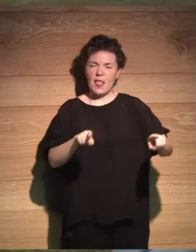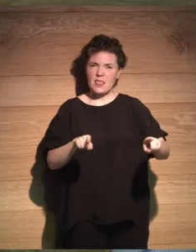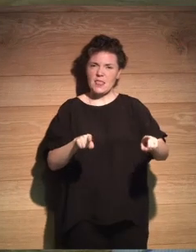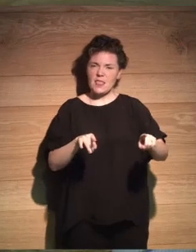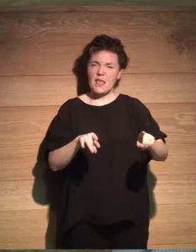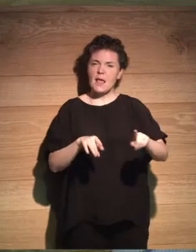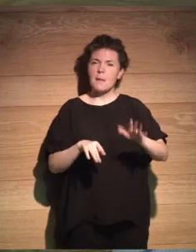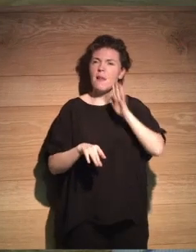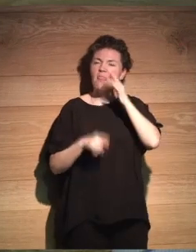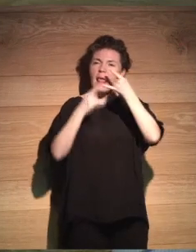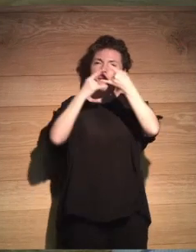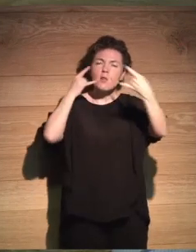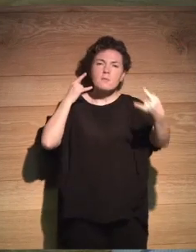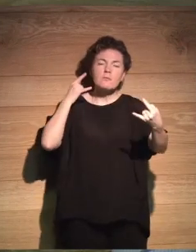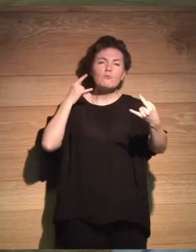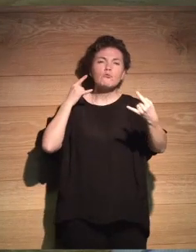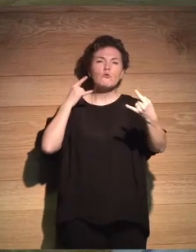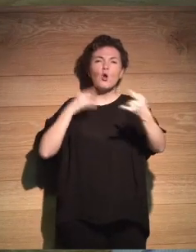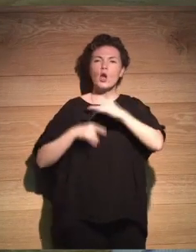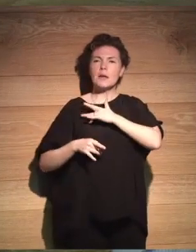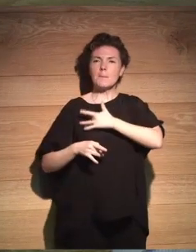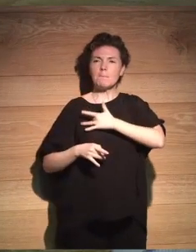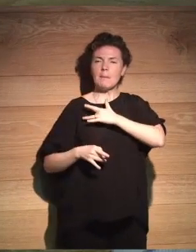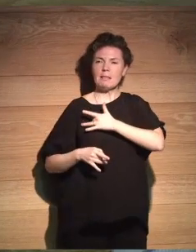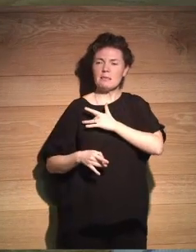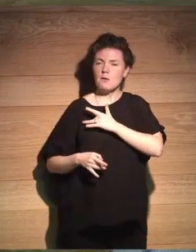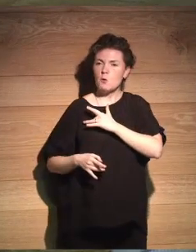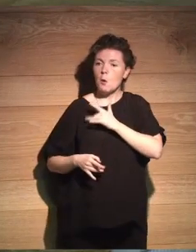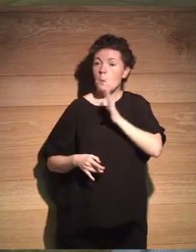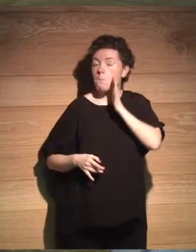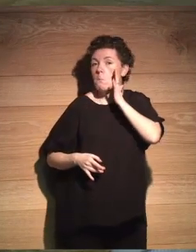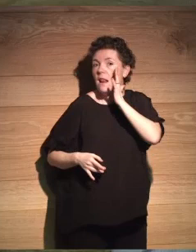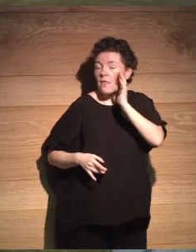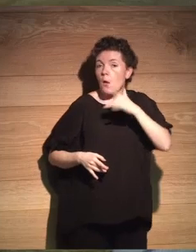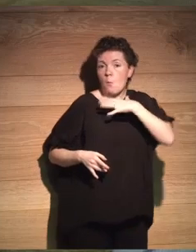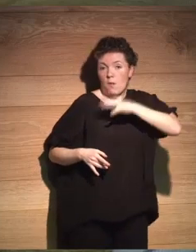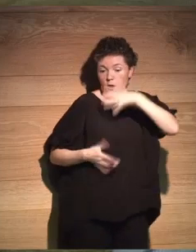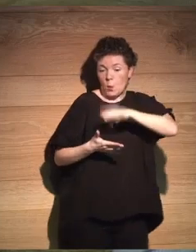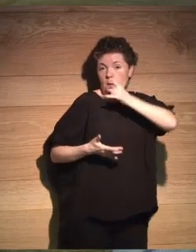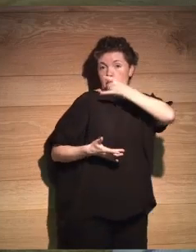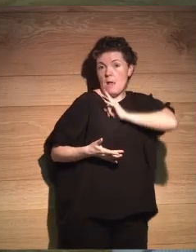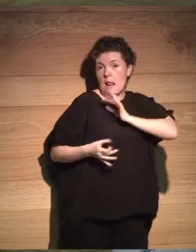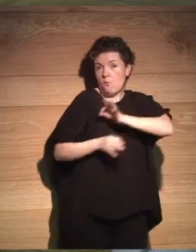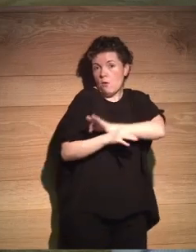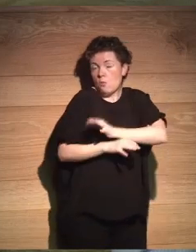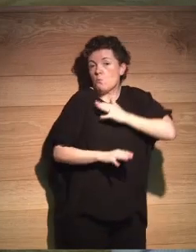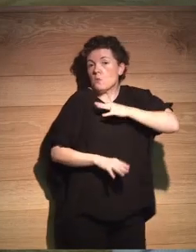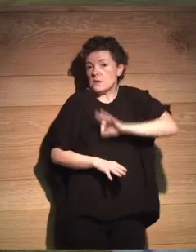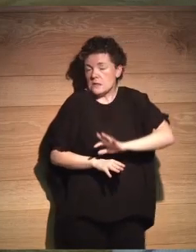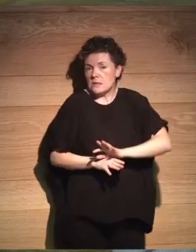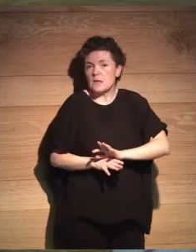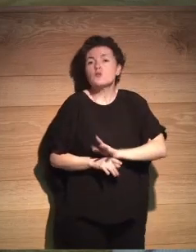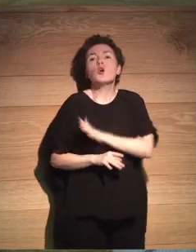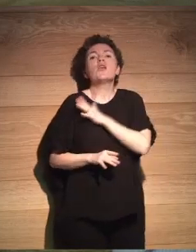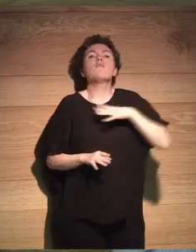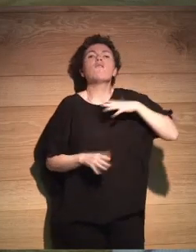un enamoramiento romántico, o por lo menos yo lo he leído así. A lo mejor estoy equivocado. Quería que me